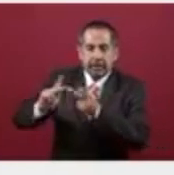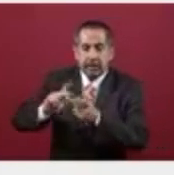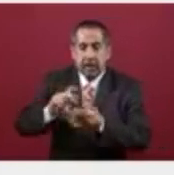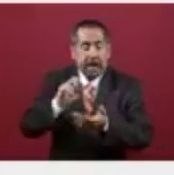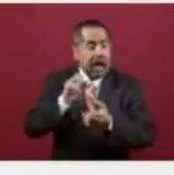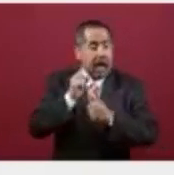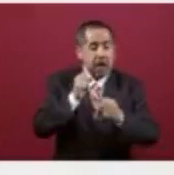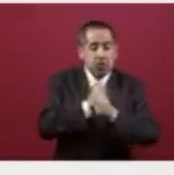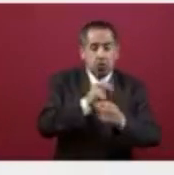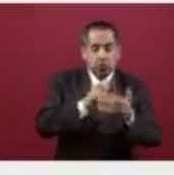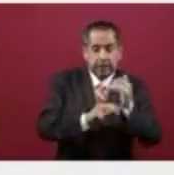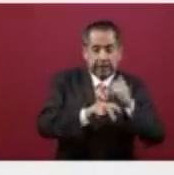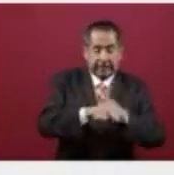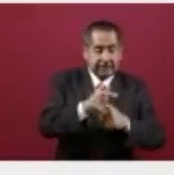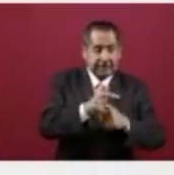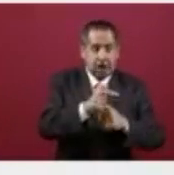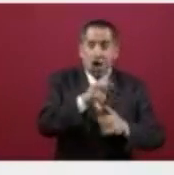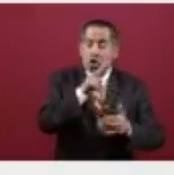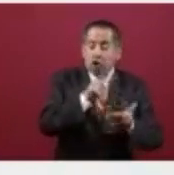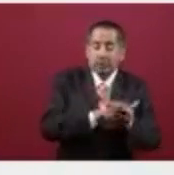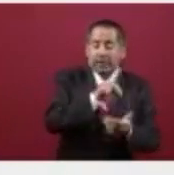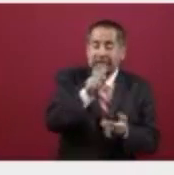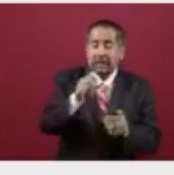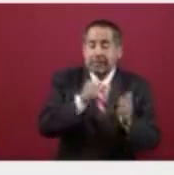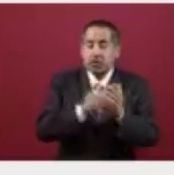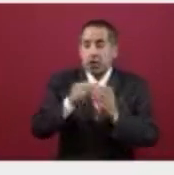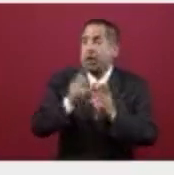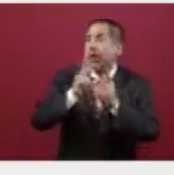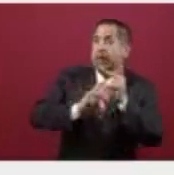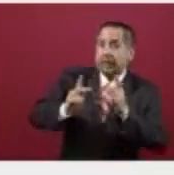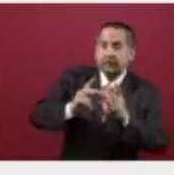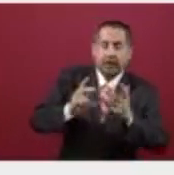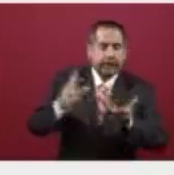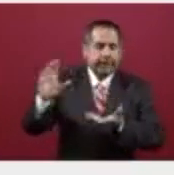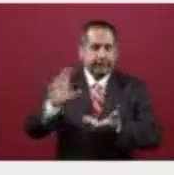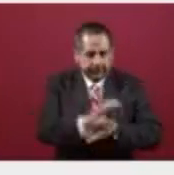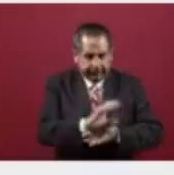2.100 millones de dólares,